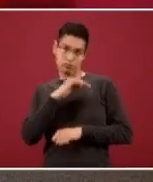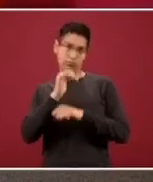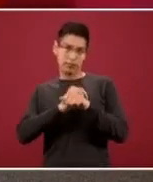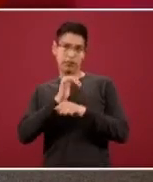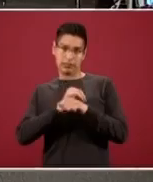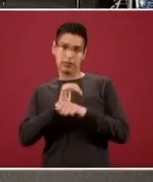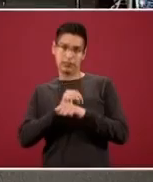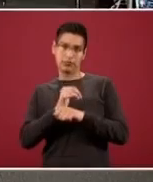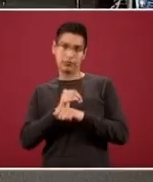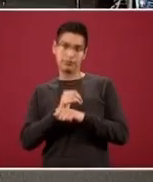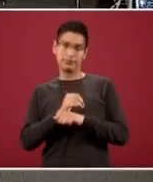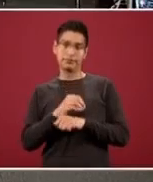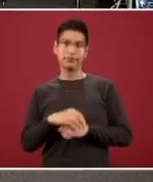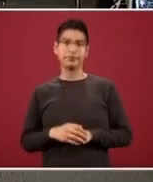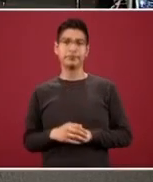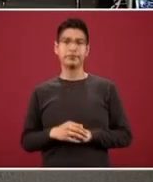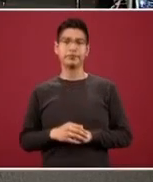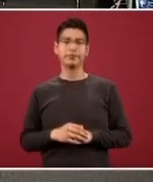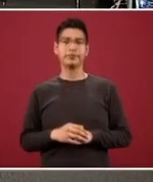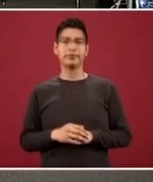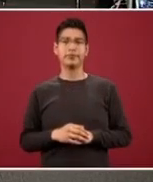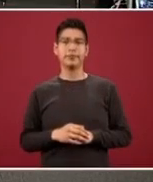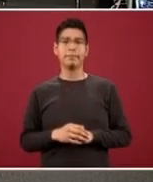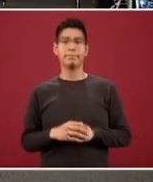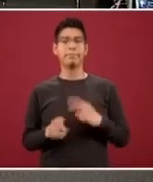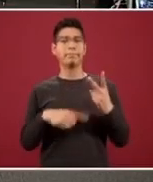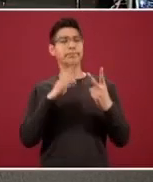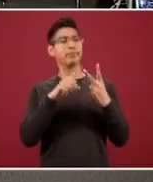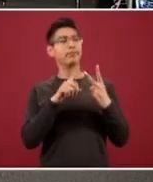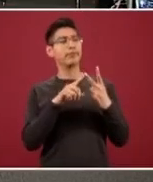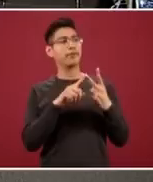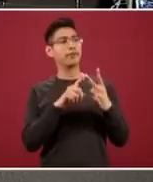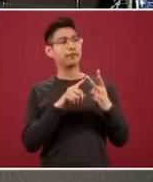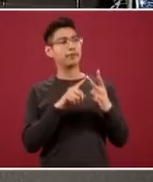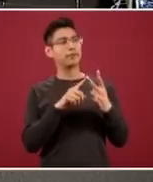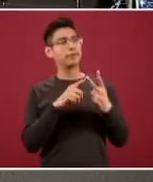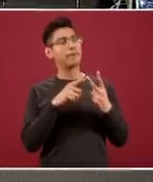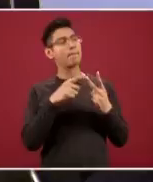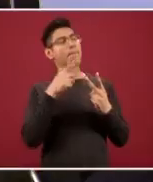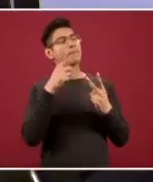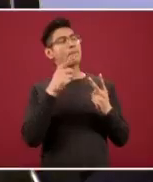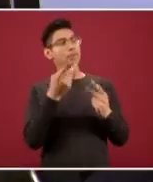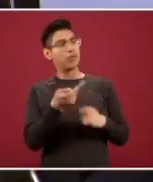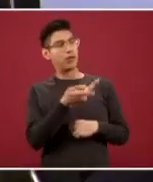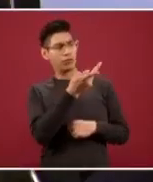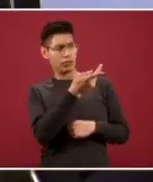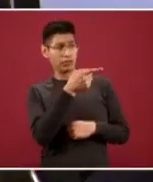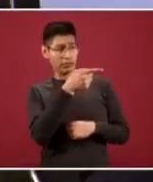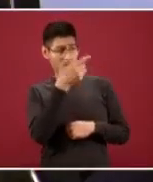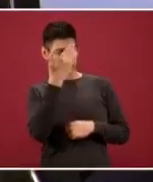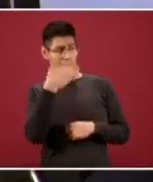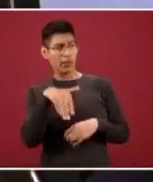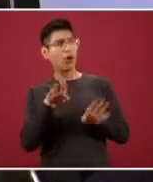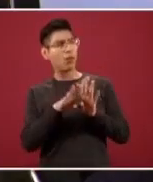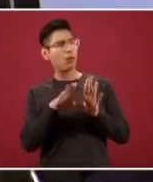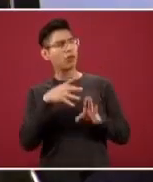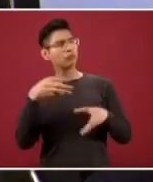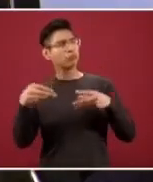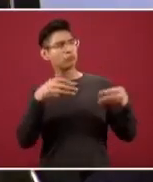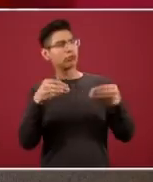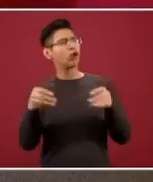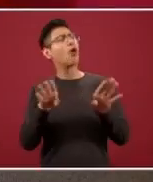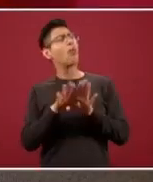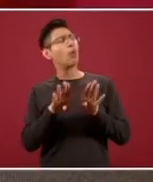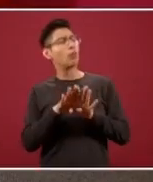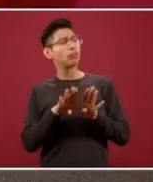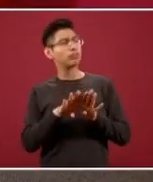noticias falsas. ¿En la otra parte de la pregunta? con relación a la tendencia que esperarían ustedes en los próximos días. En la